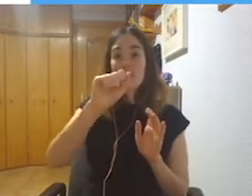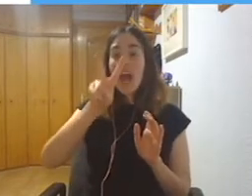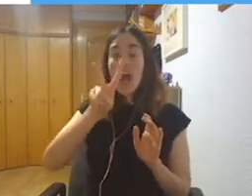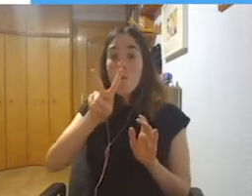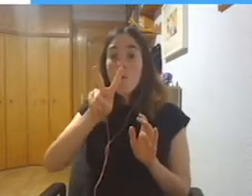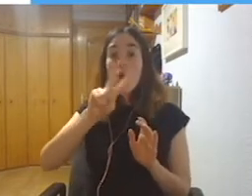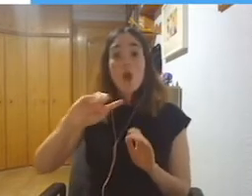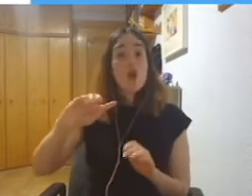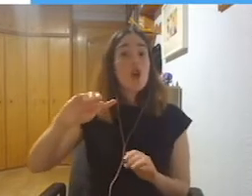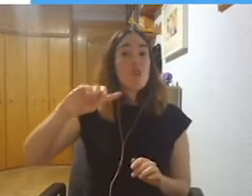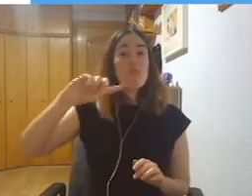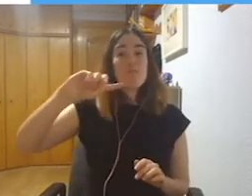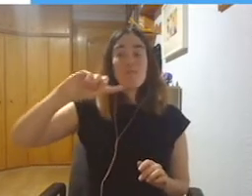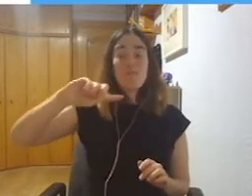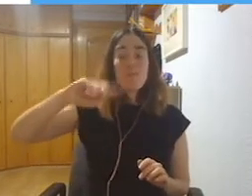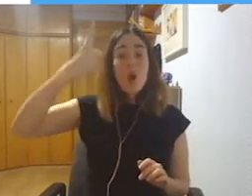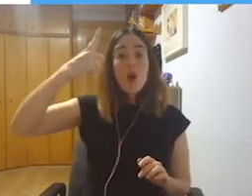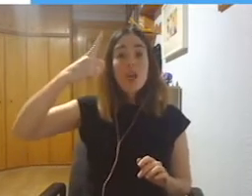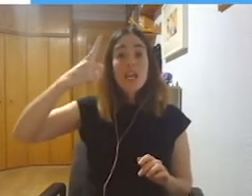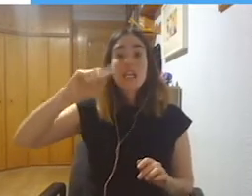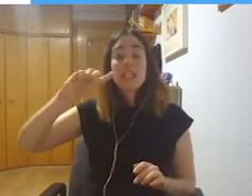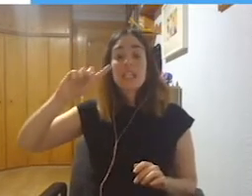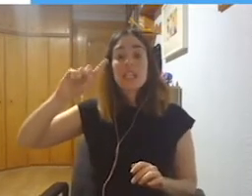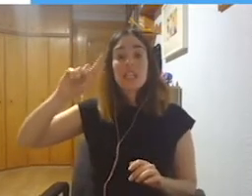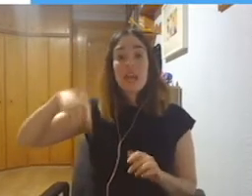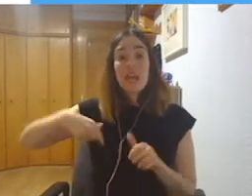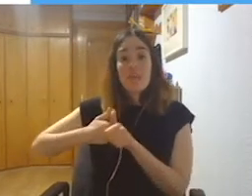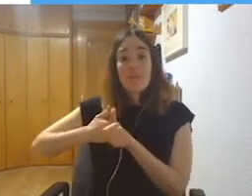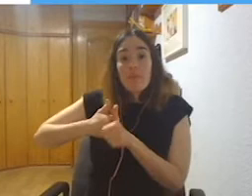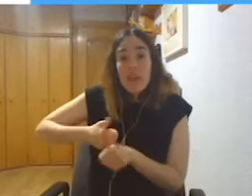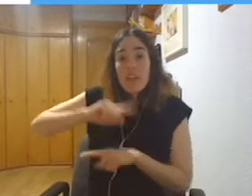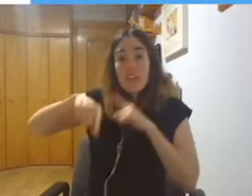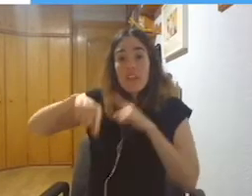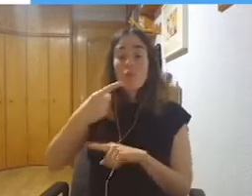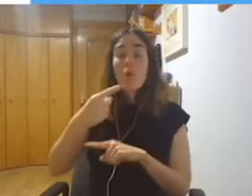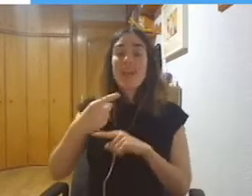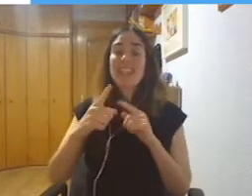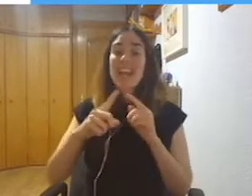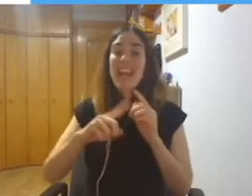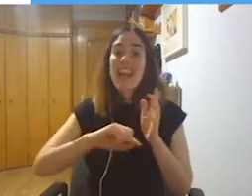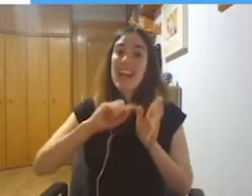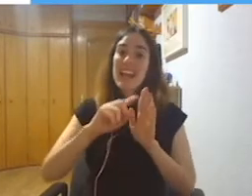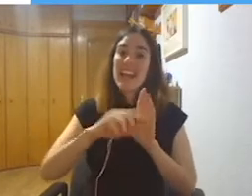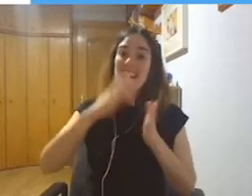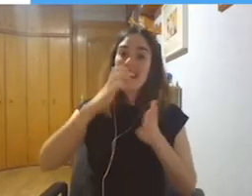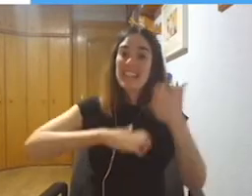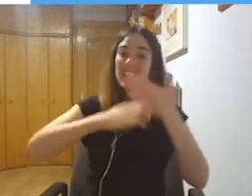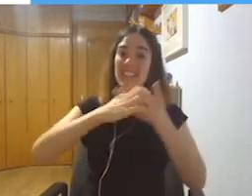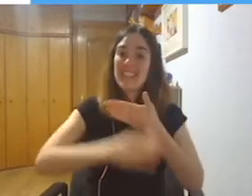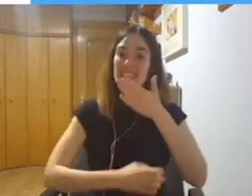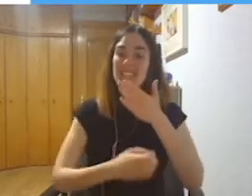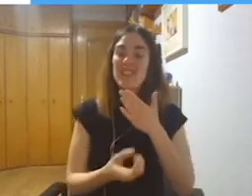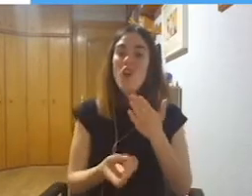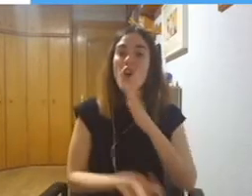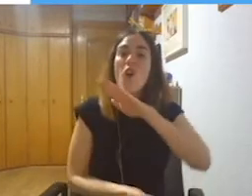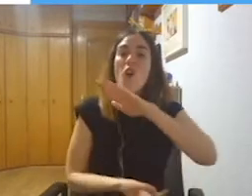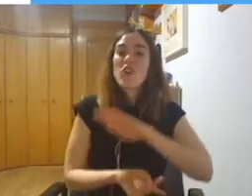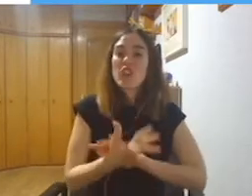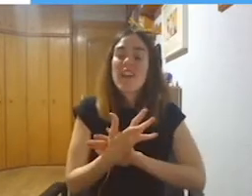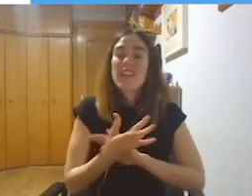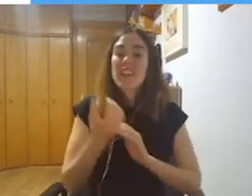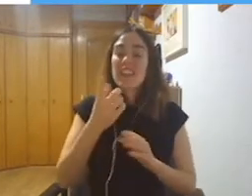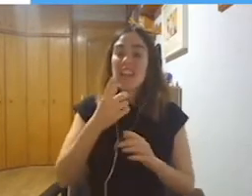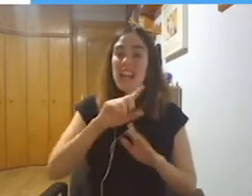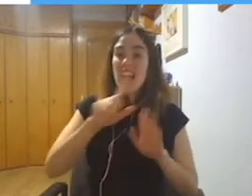de las primeras y seguida por el texto refundido de la Ley General de Derechos de las Personas con Discapacidad, que